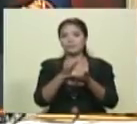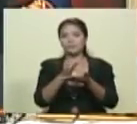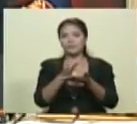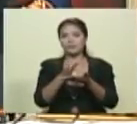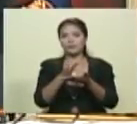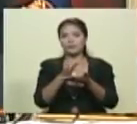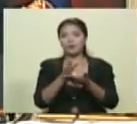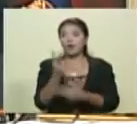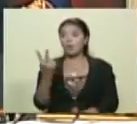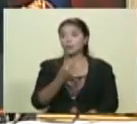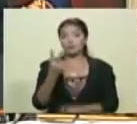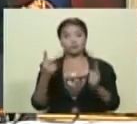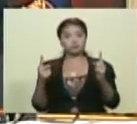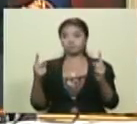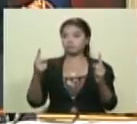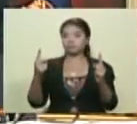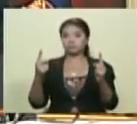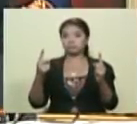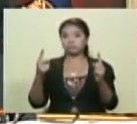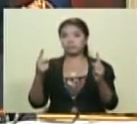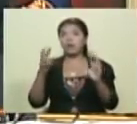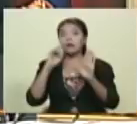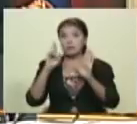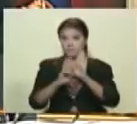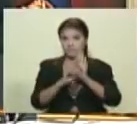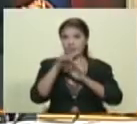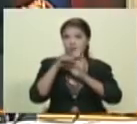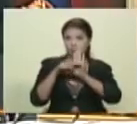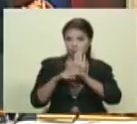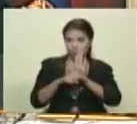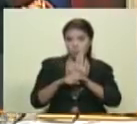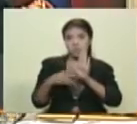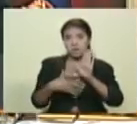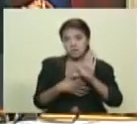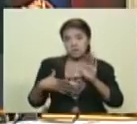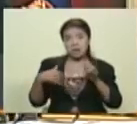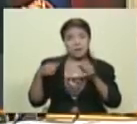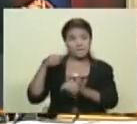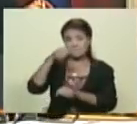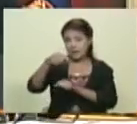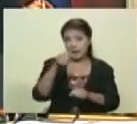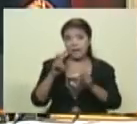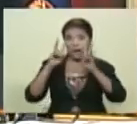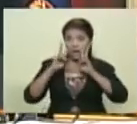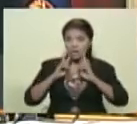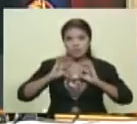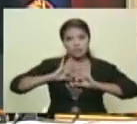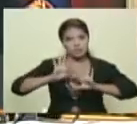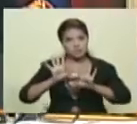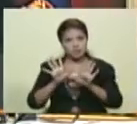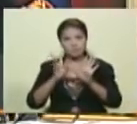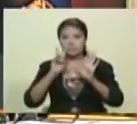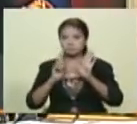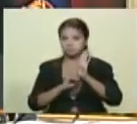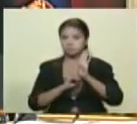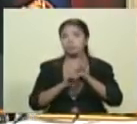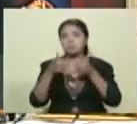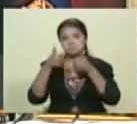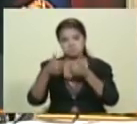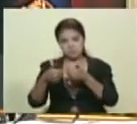Si uno de los dos boxeadores respeta las reglas y quiere una pelea limpia, muy